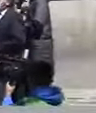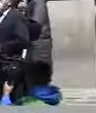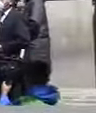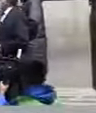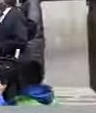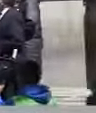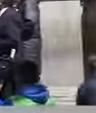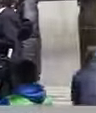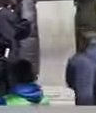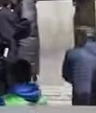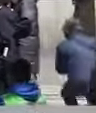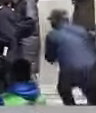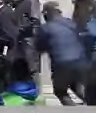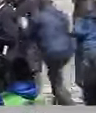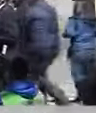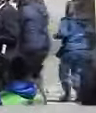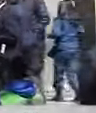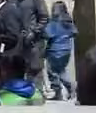y